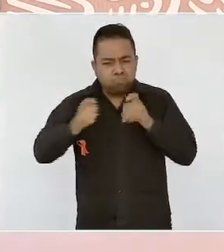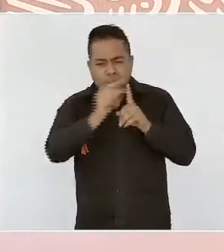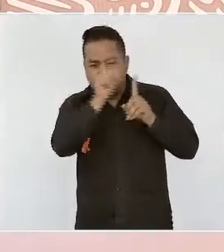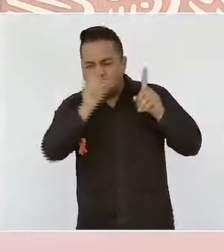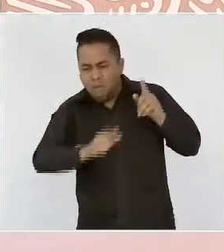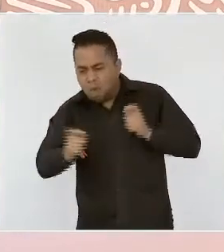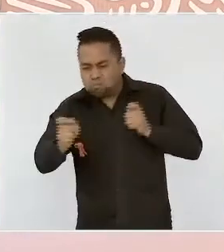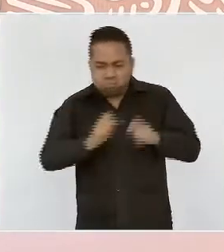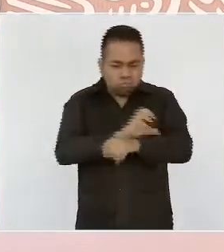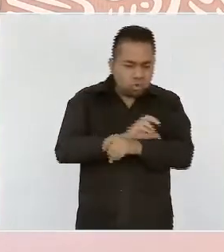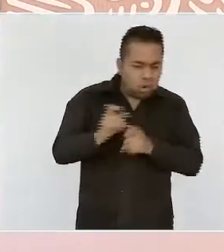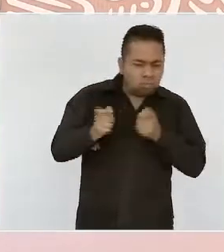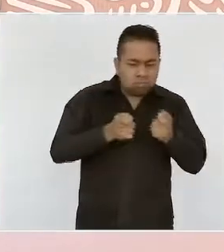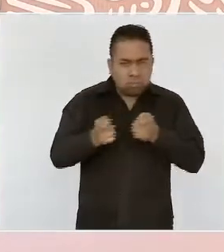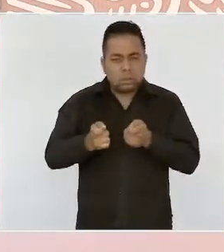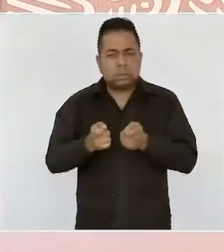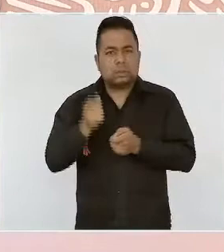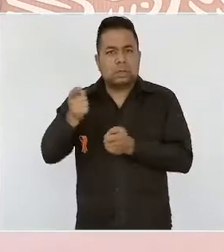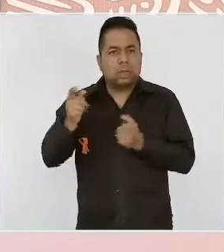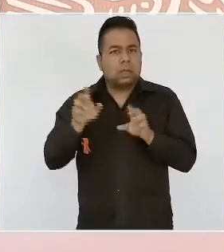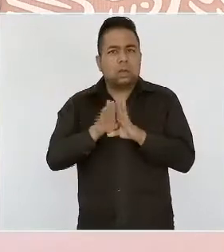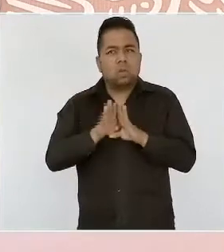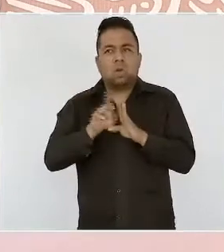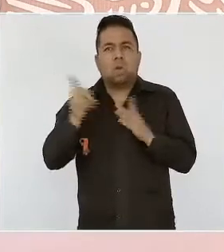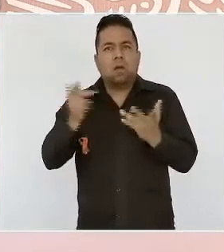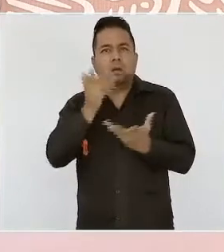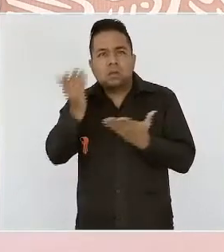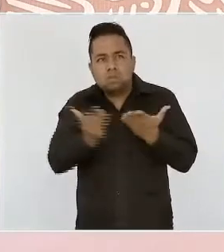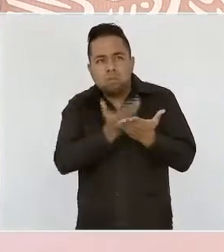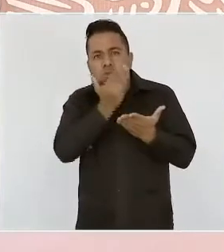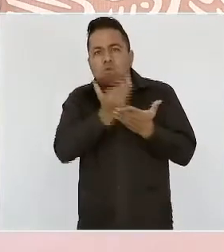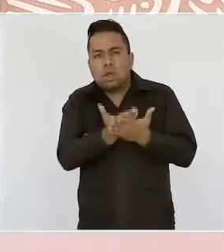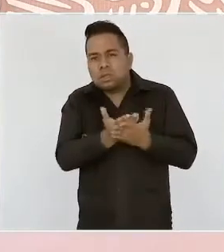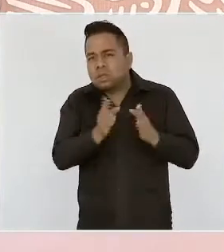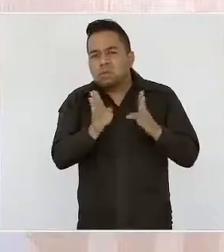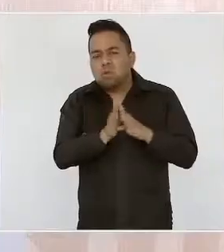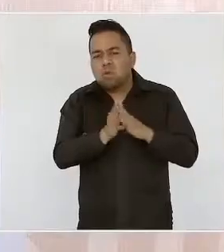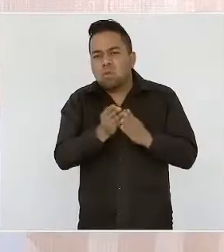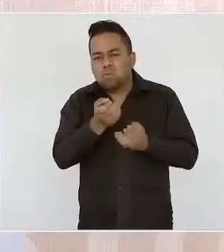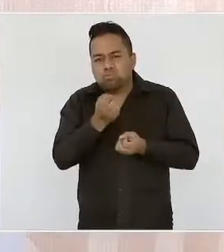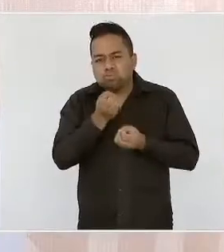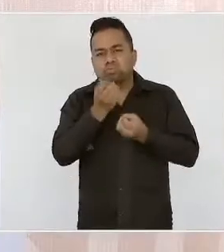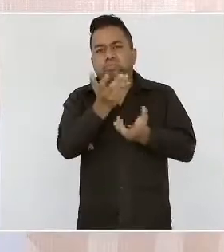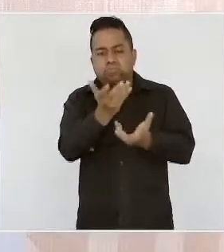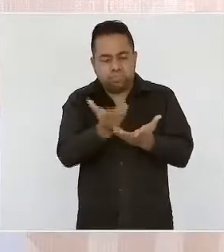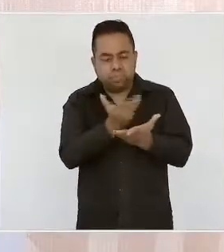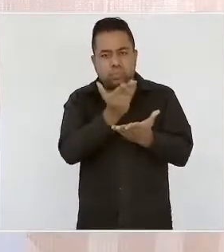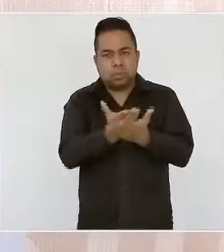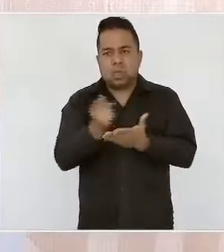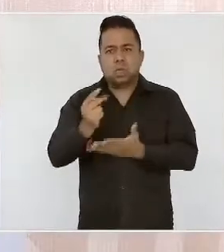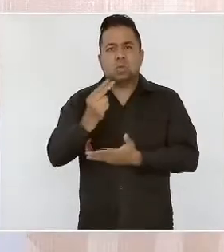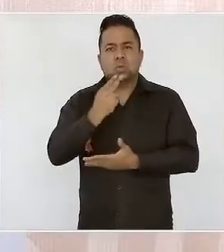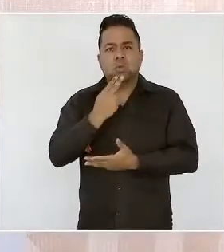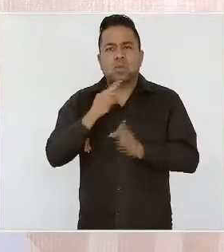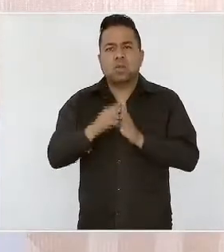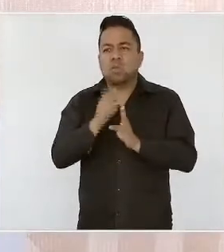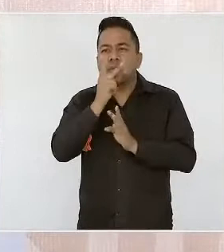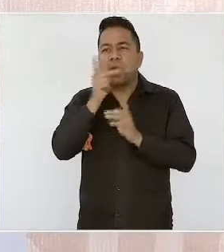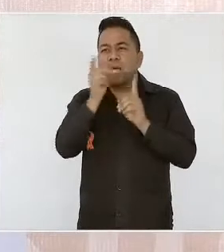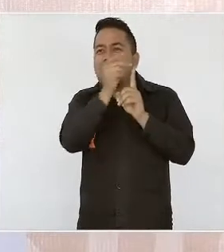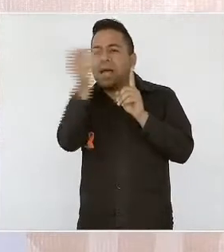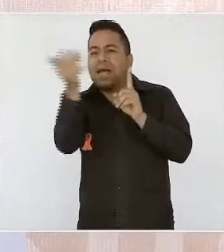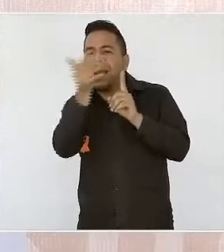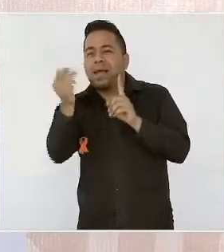que ver con el modo en que él plantea las cosas. Él utiliza una metáfora, le gustan